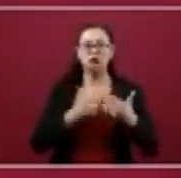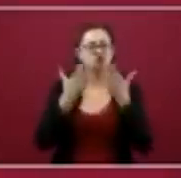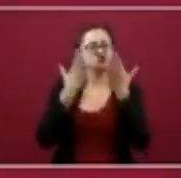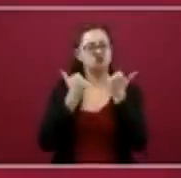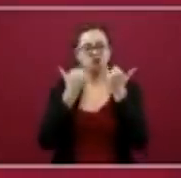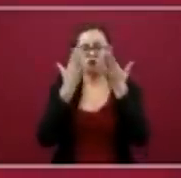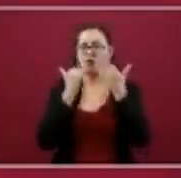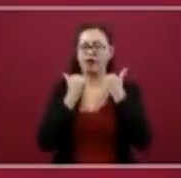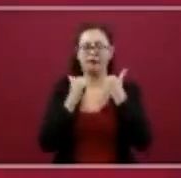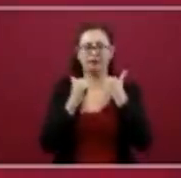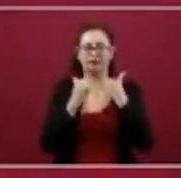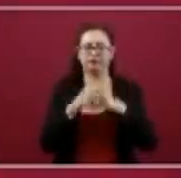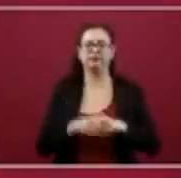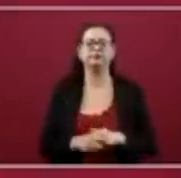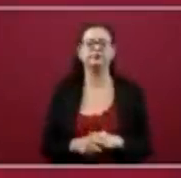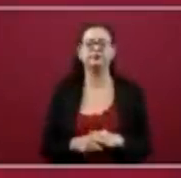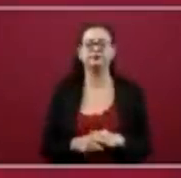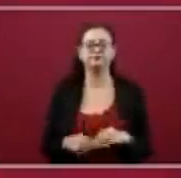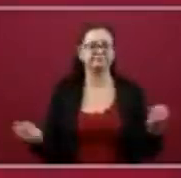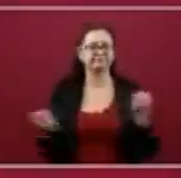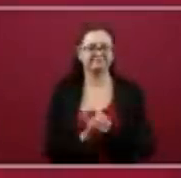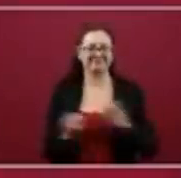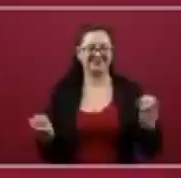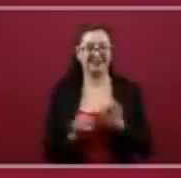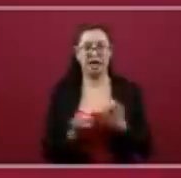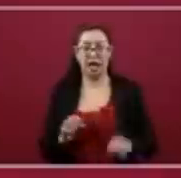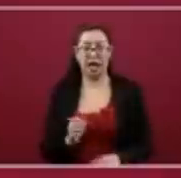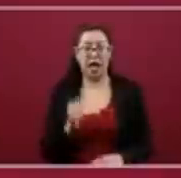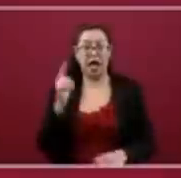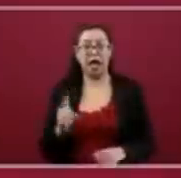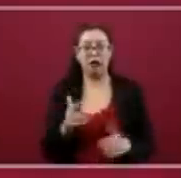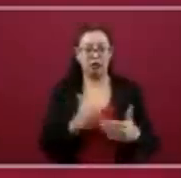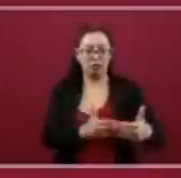gobierno, nada se reserva,